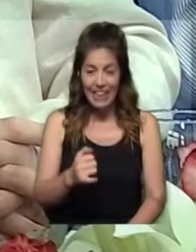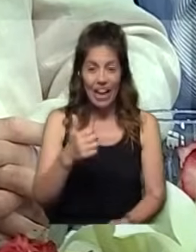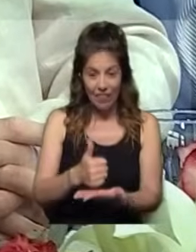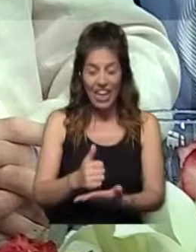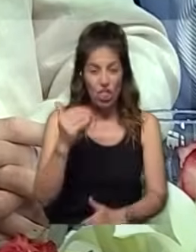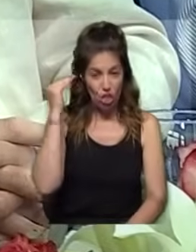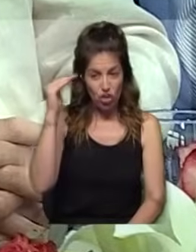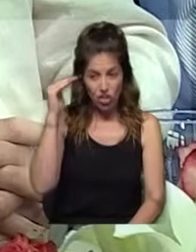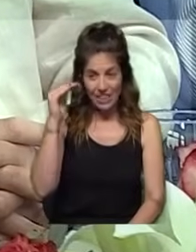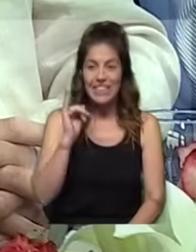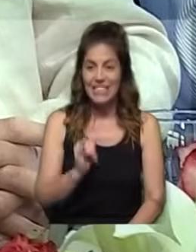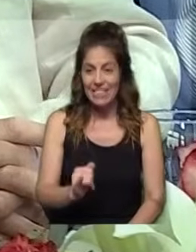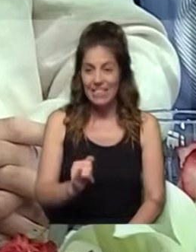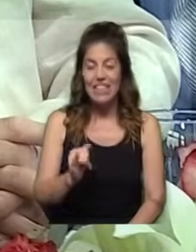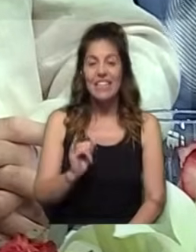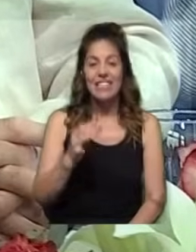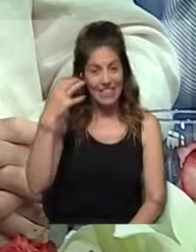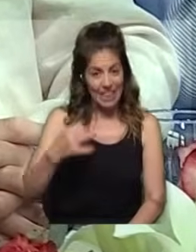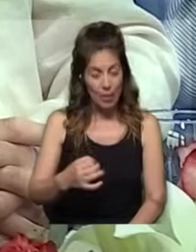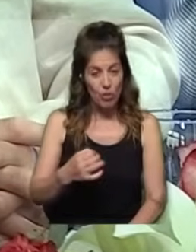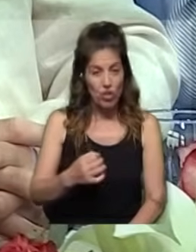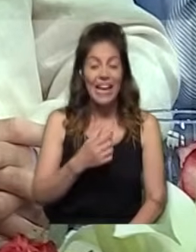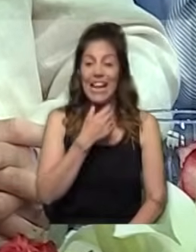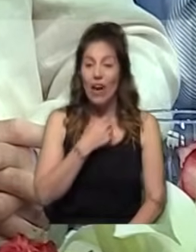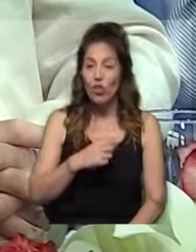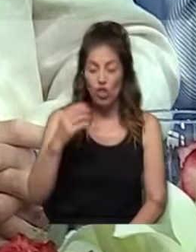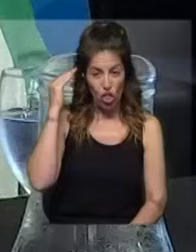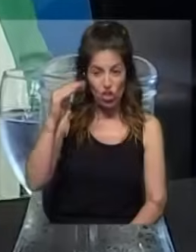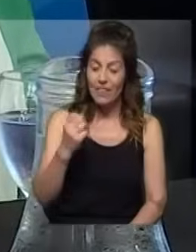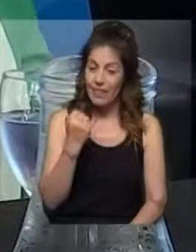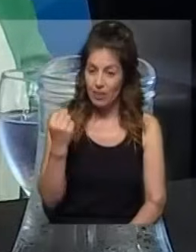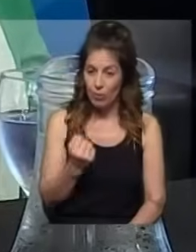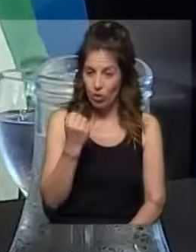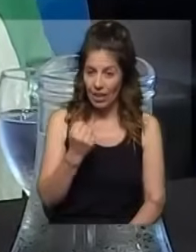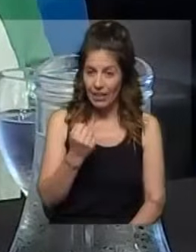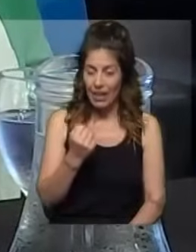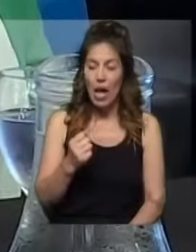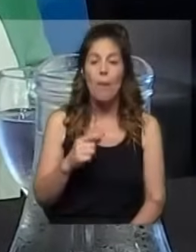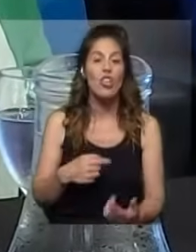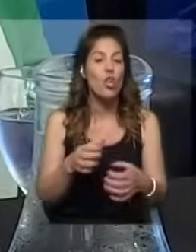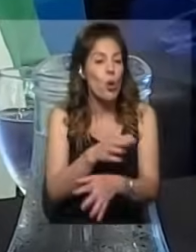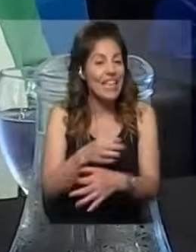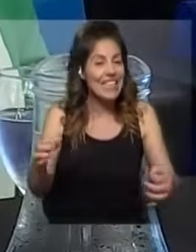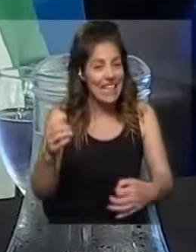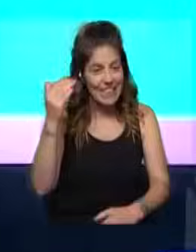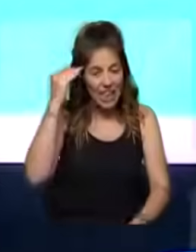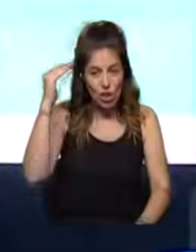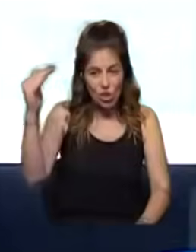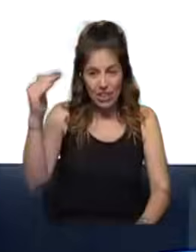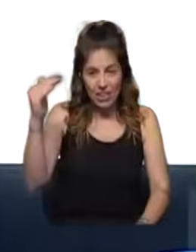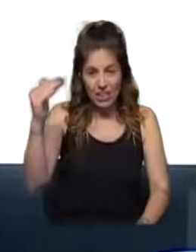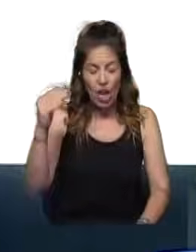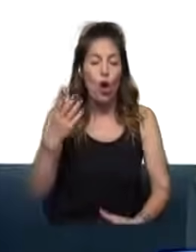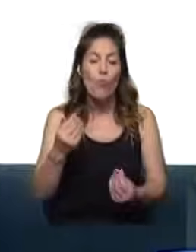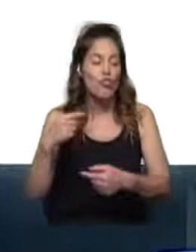docentes si creemos que la voz docente es esencial pero ser un excelente docente